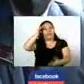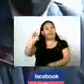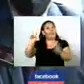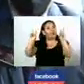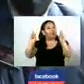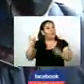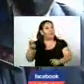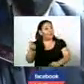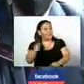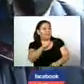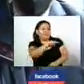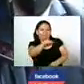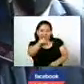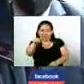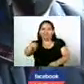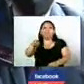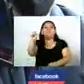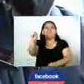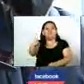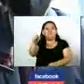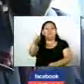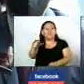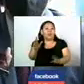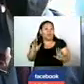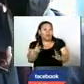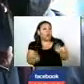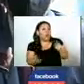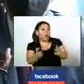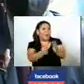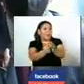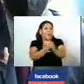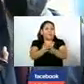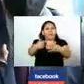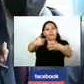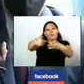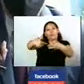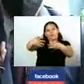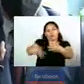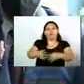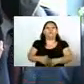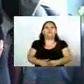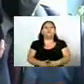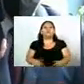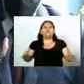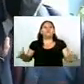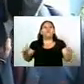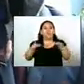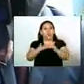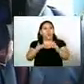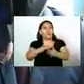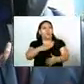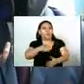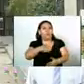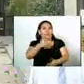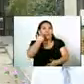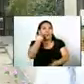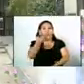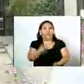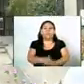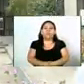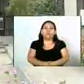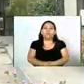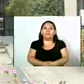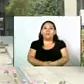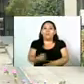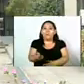la participación de estas personas y el delito cometido asimismo también tenemos abundante prueba testimonial para el